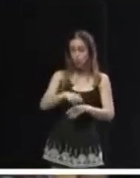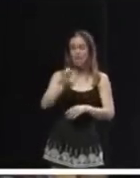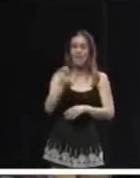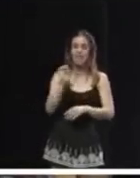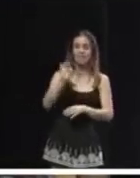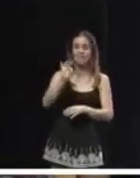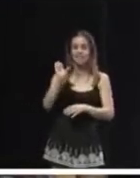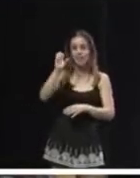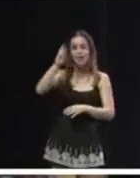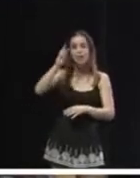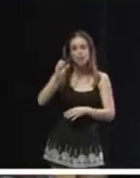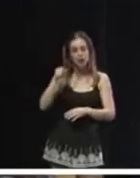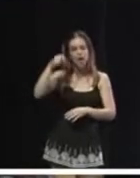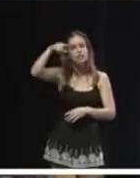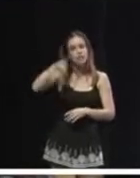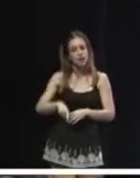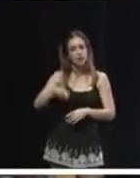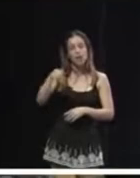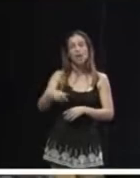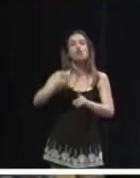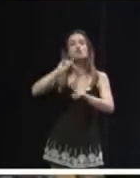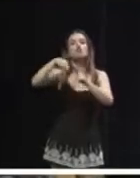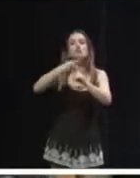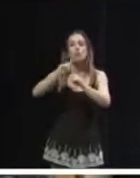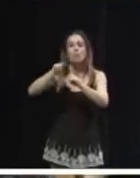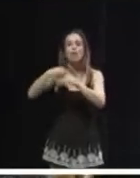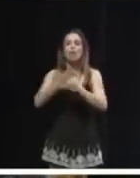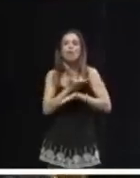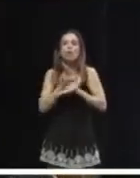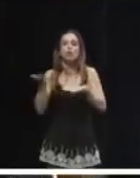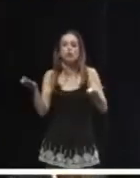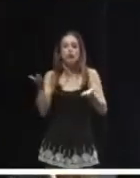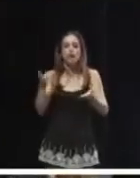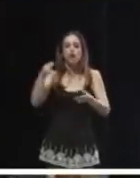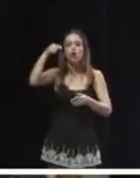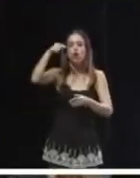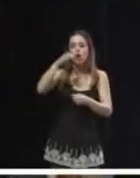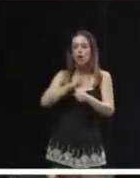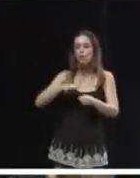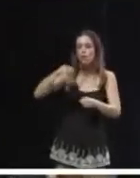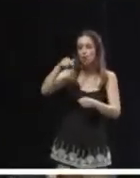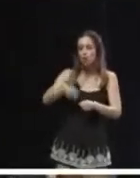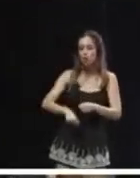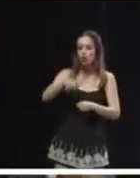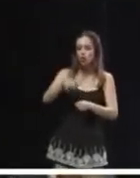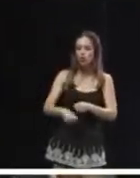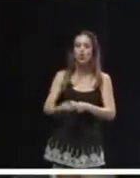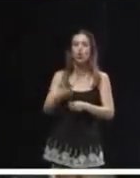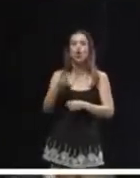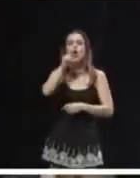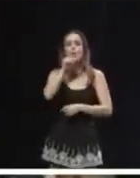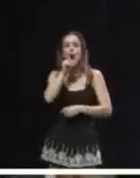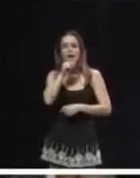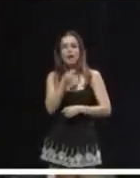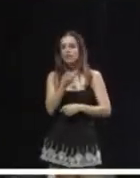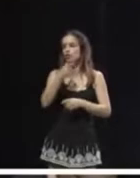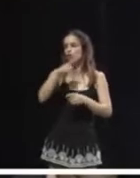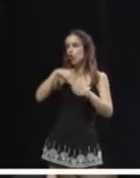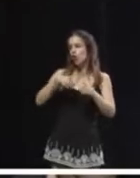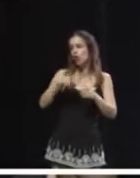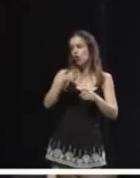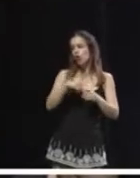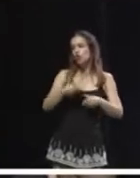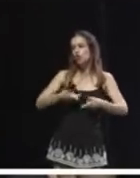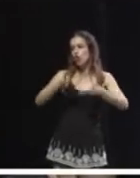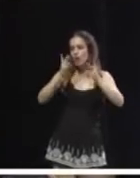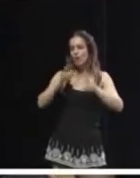Y lo vamos a hacer sumando voluntades. Lo vamos a hacer con el Polígono Sur, con Los Pajaritos, con Torreblanca, también con el casco histórico y con